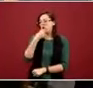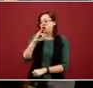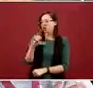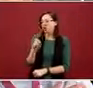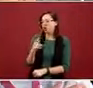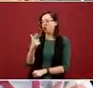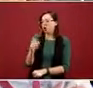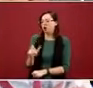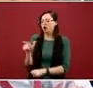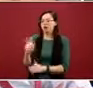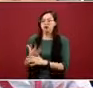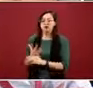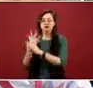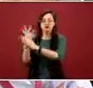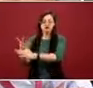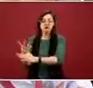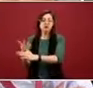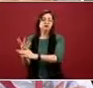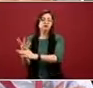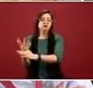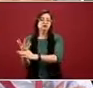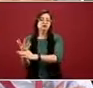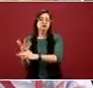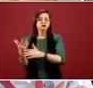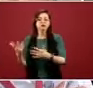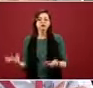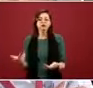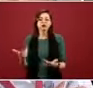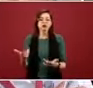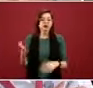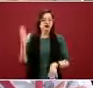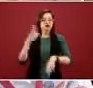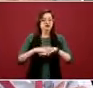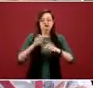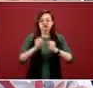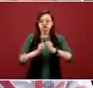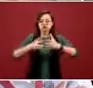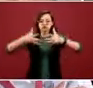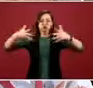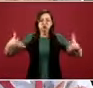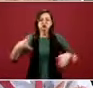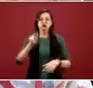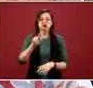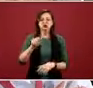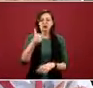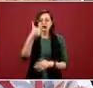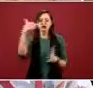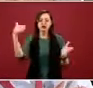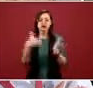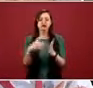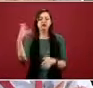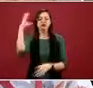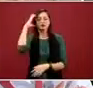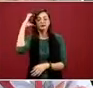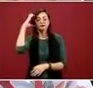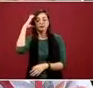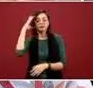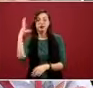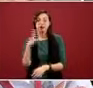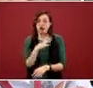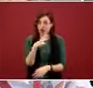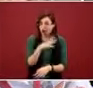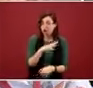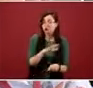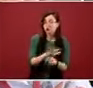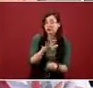donde con un modelo que ha estado circulando, proyecta que en el pico máximo podríamos llegar a utilizar 86 mil camas. ¿Tenemos esa